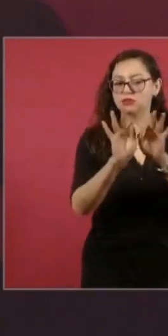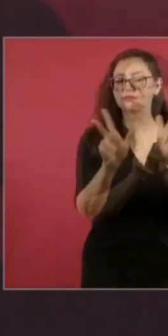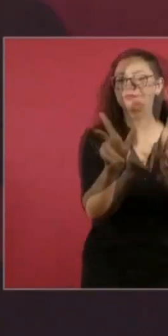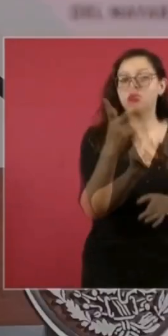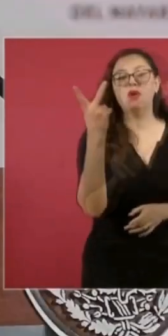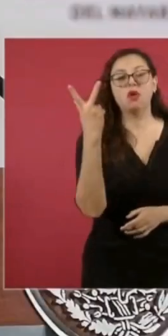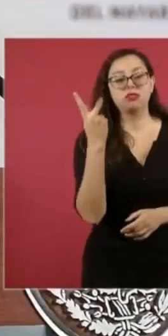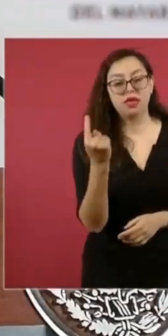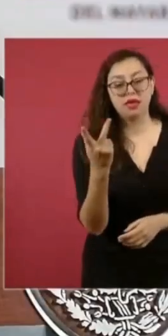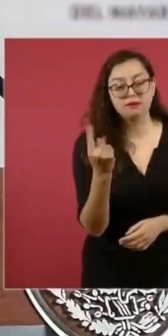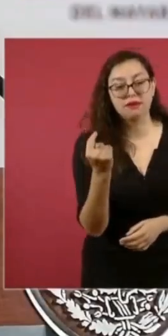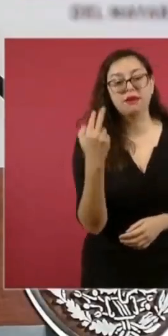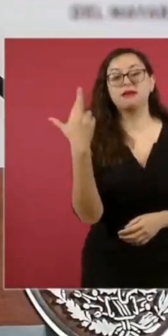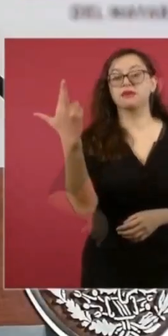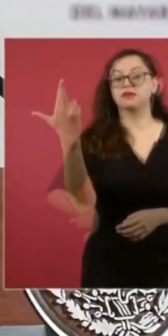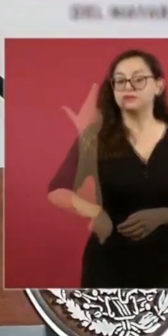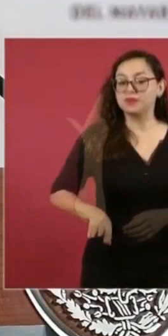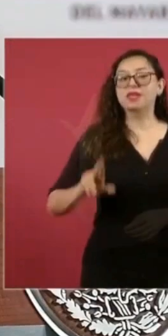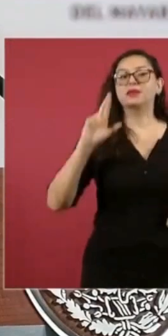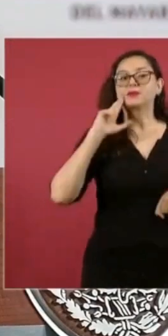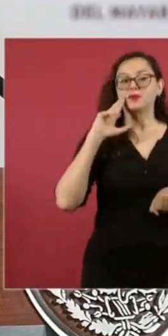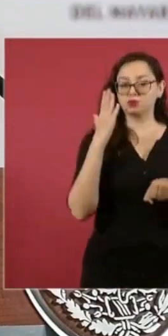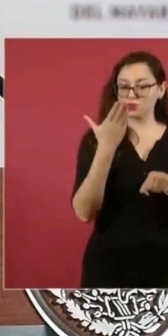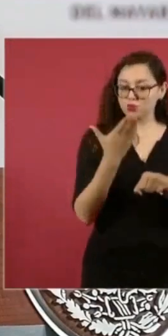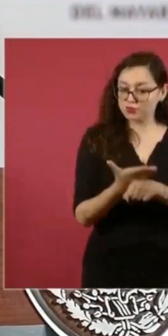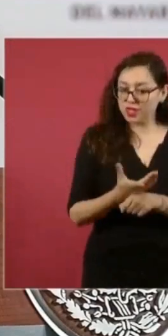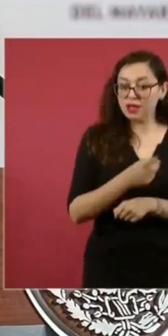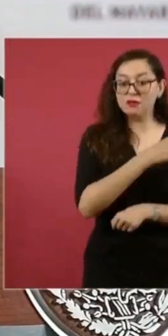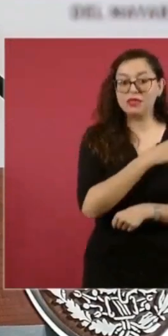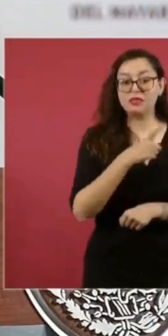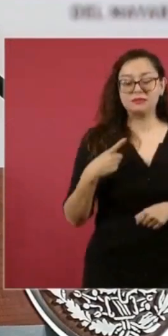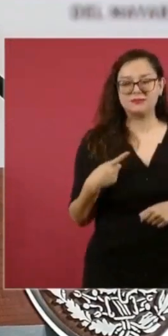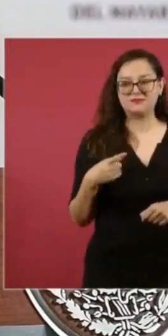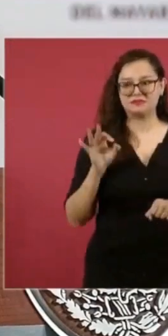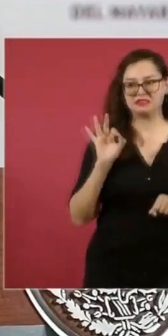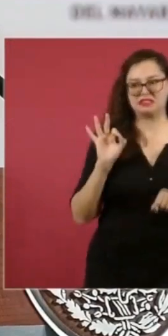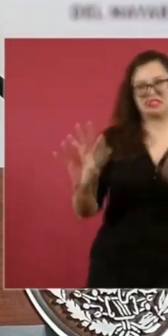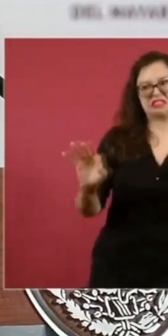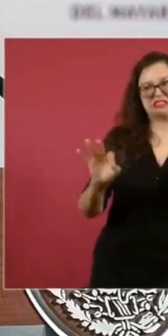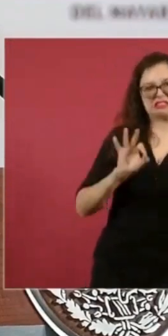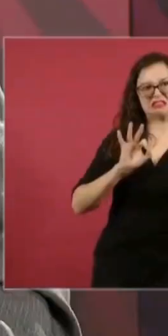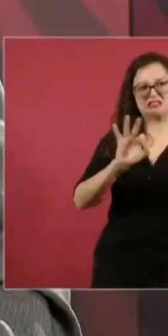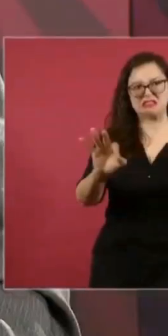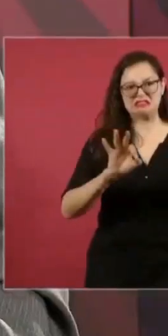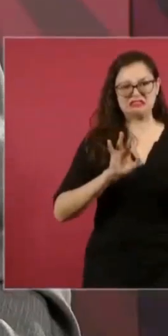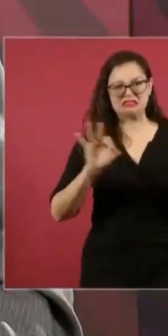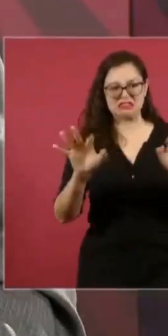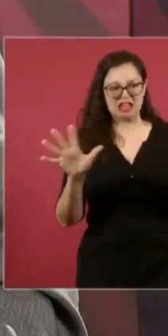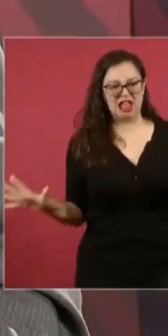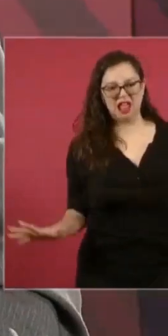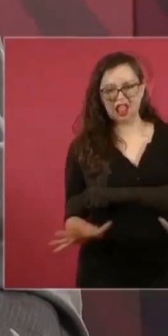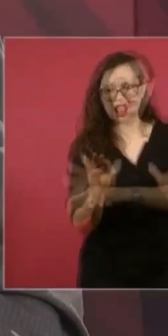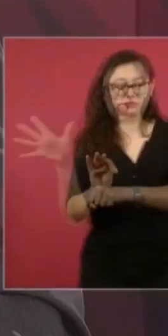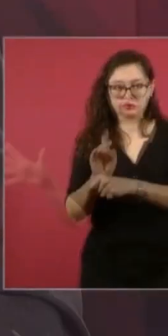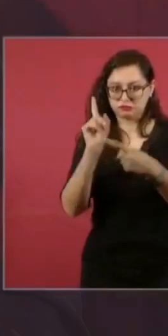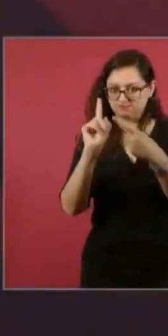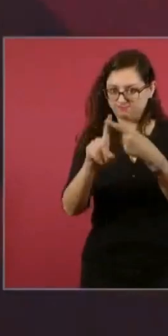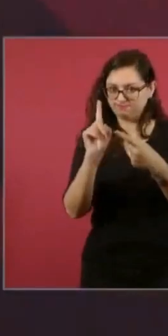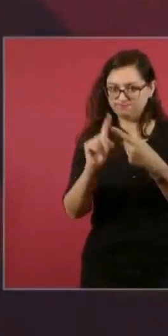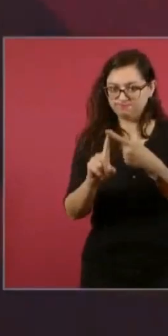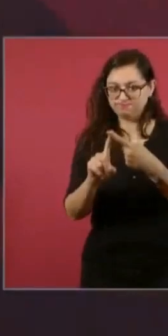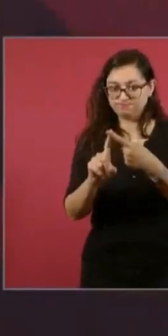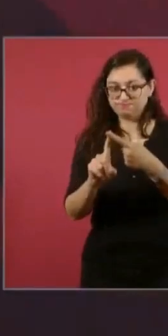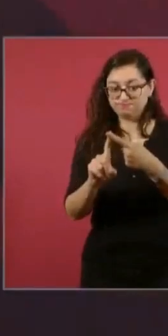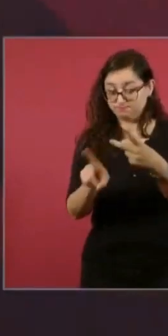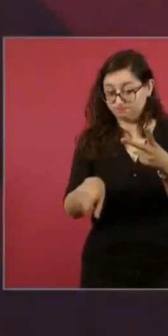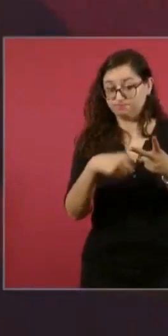que no actúen con sensacionalismo, con amarillismo, lo